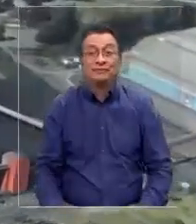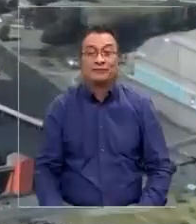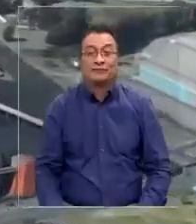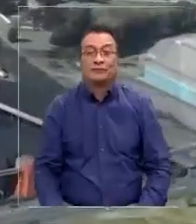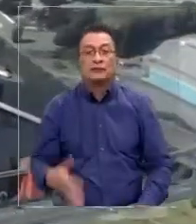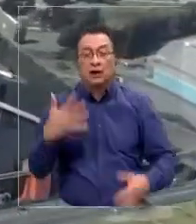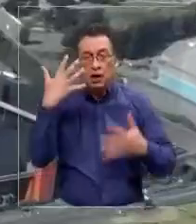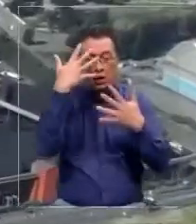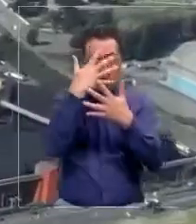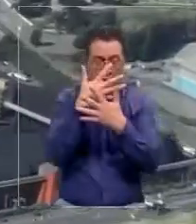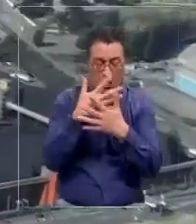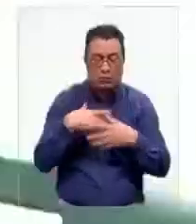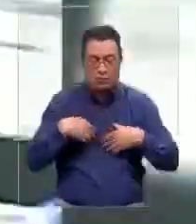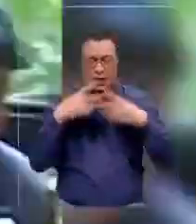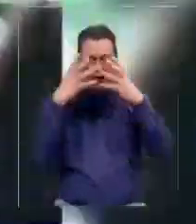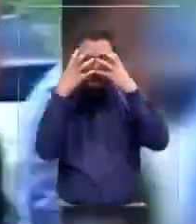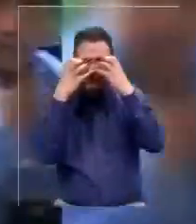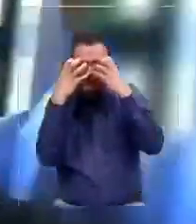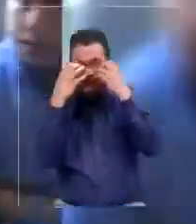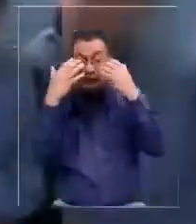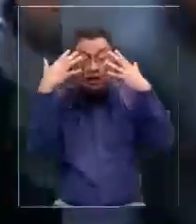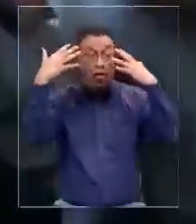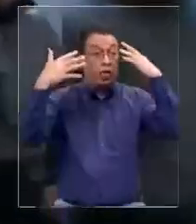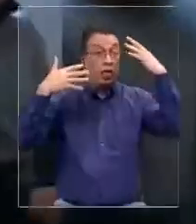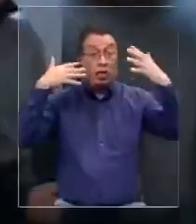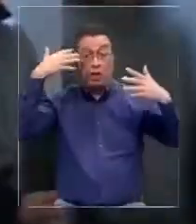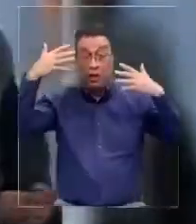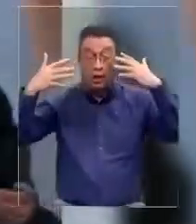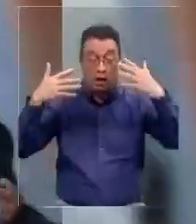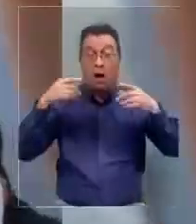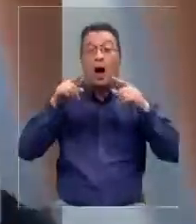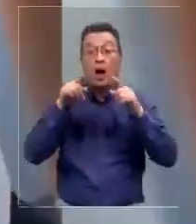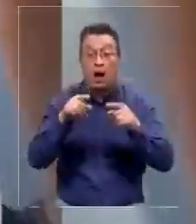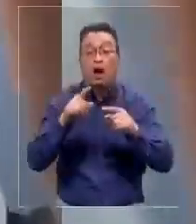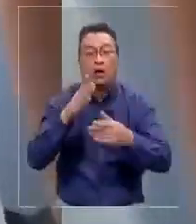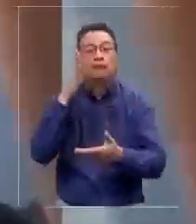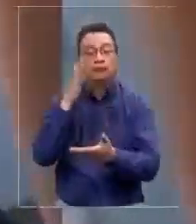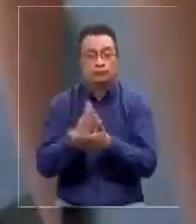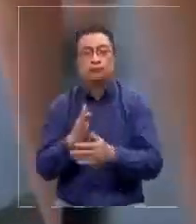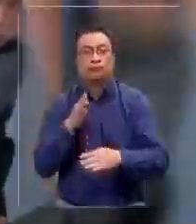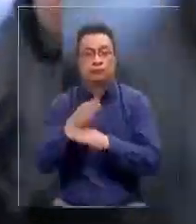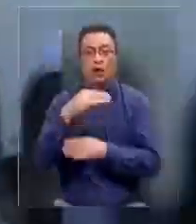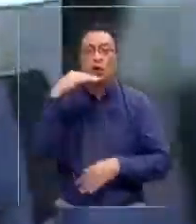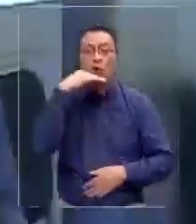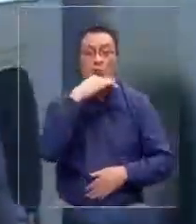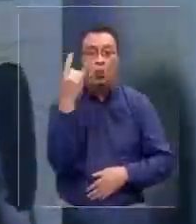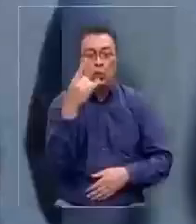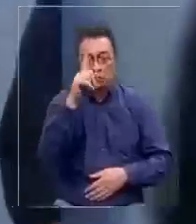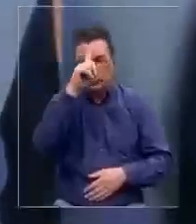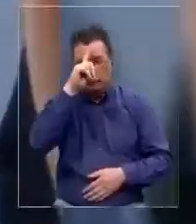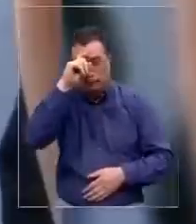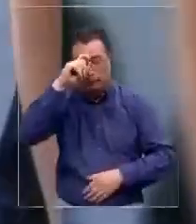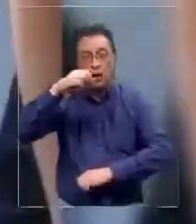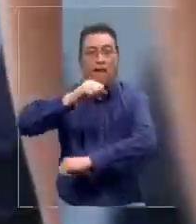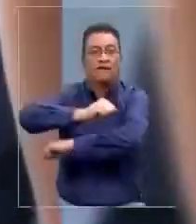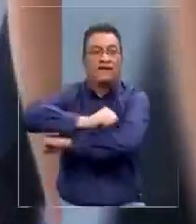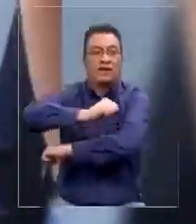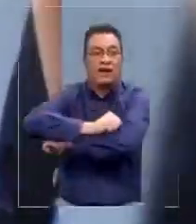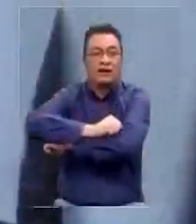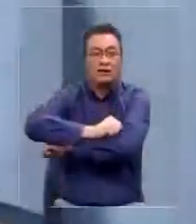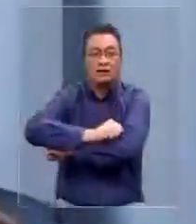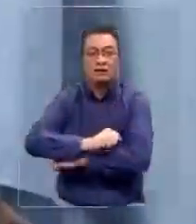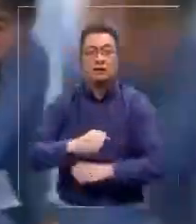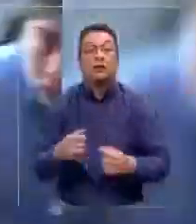Náuseas, mareos, picazón de ojo y desorientación, entre otros síntomas, los obligaron a acudir de urgencia al consultorio de ventanas.